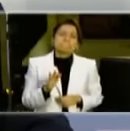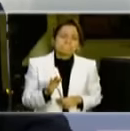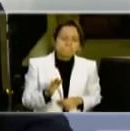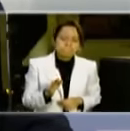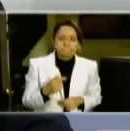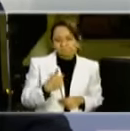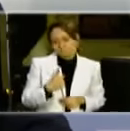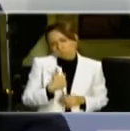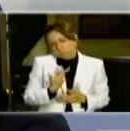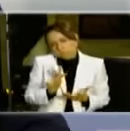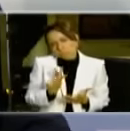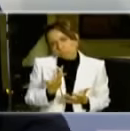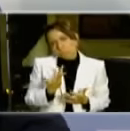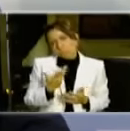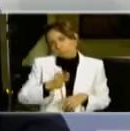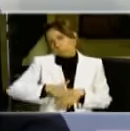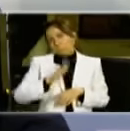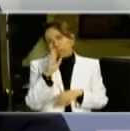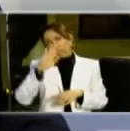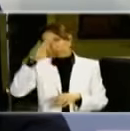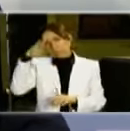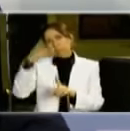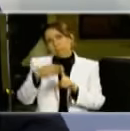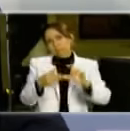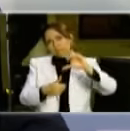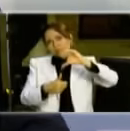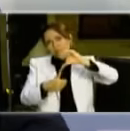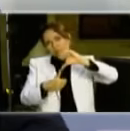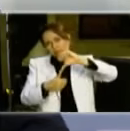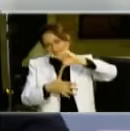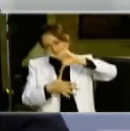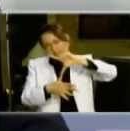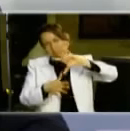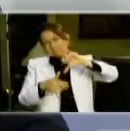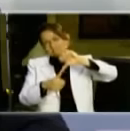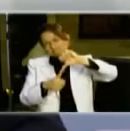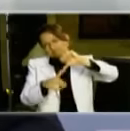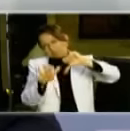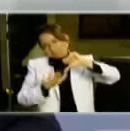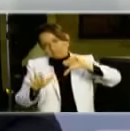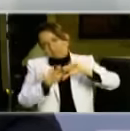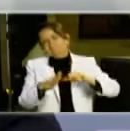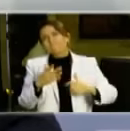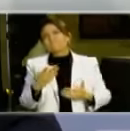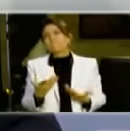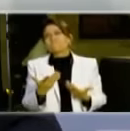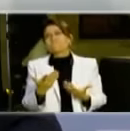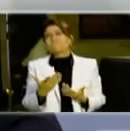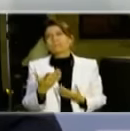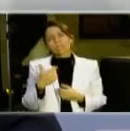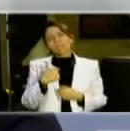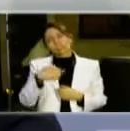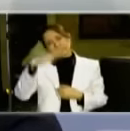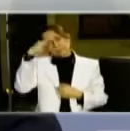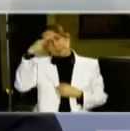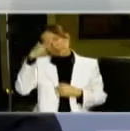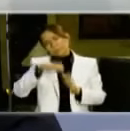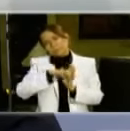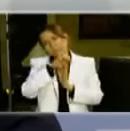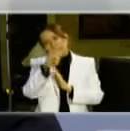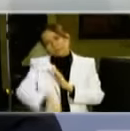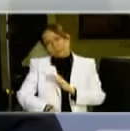lo digo sobre todo en América Latina y el Caribe, los grandes temas que son propiamente de la integración. Francamente no creo que en Estados Unidos,